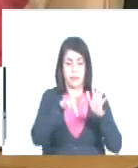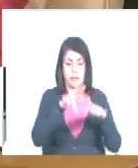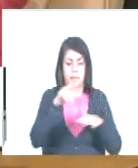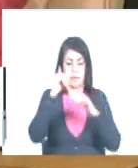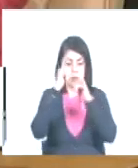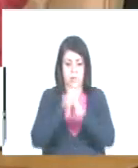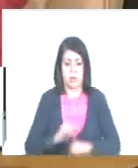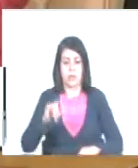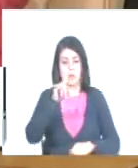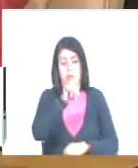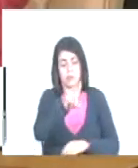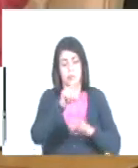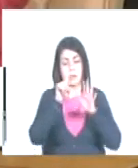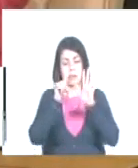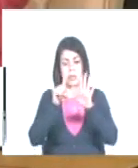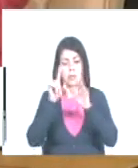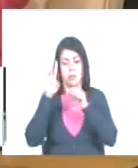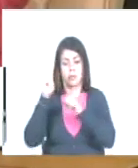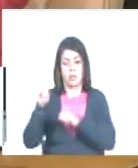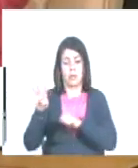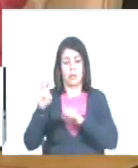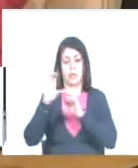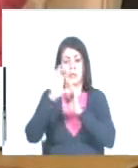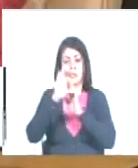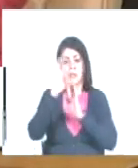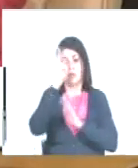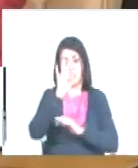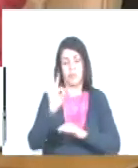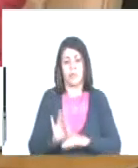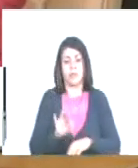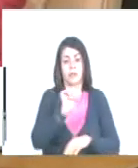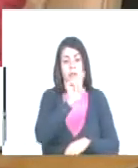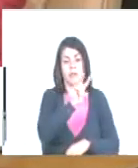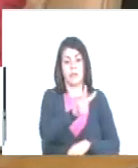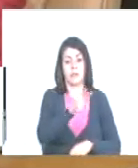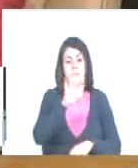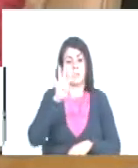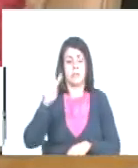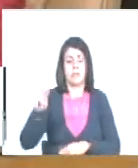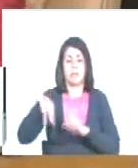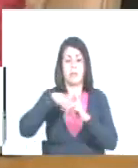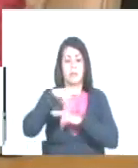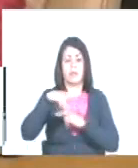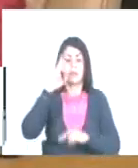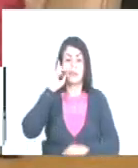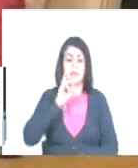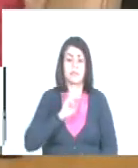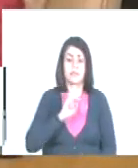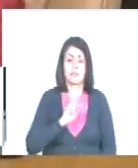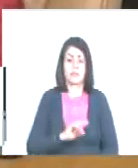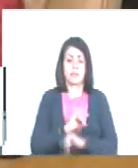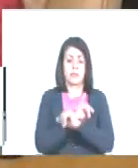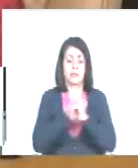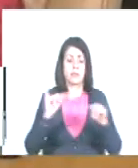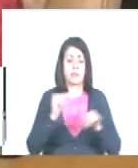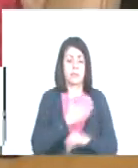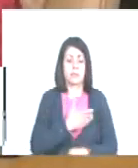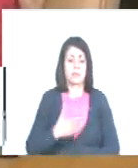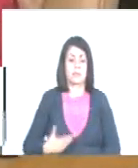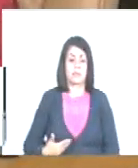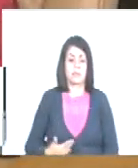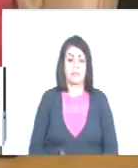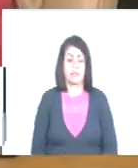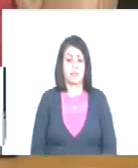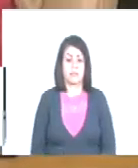de la independencia, 164 de la Federación y 24 de la Revolución Bolivariana. Es todo,